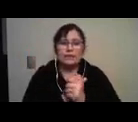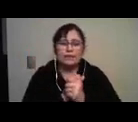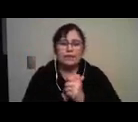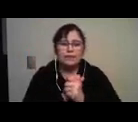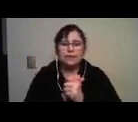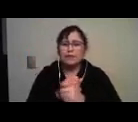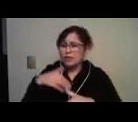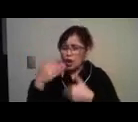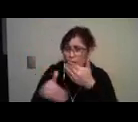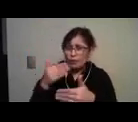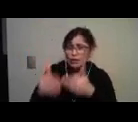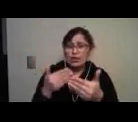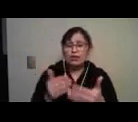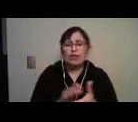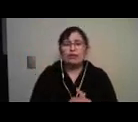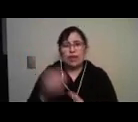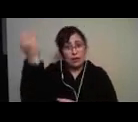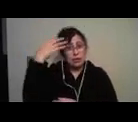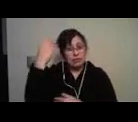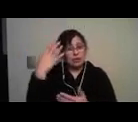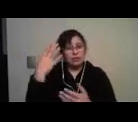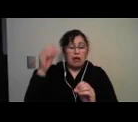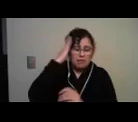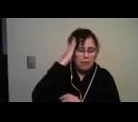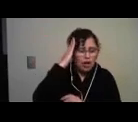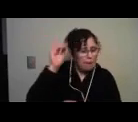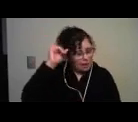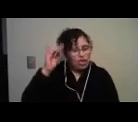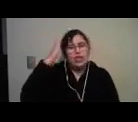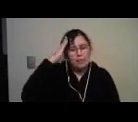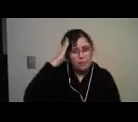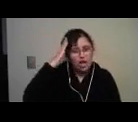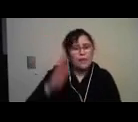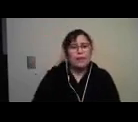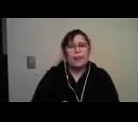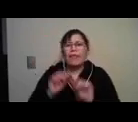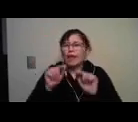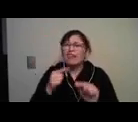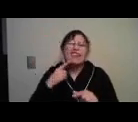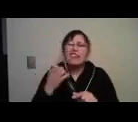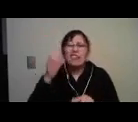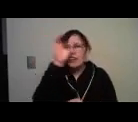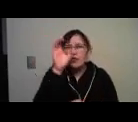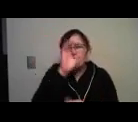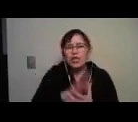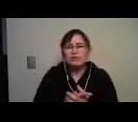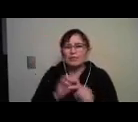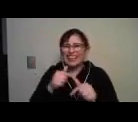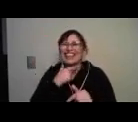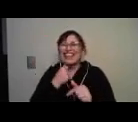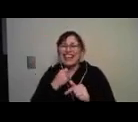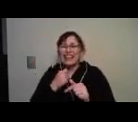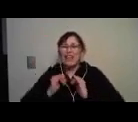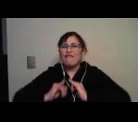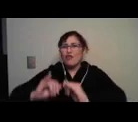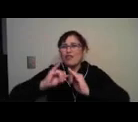los procesos de memoria, ¿ya?, lo que finalmente buscan es almacenar